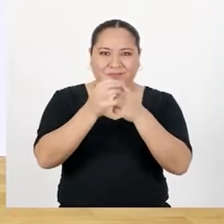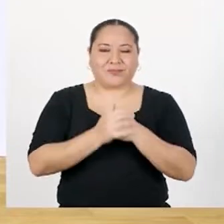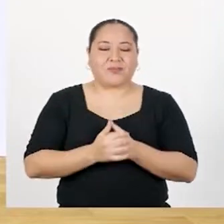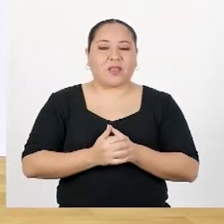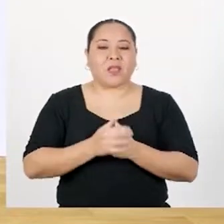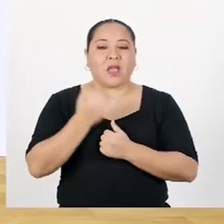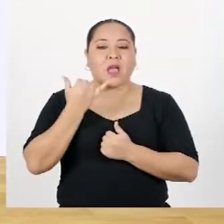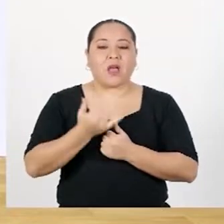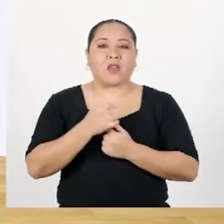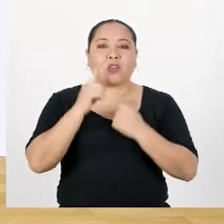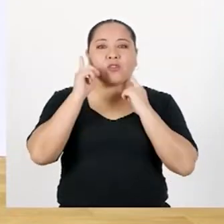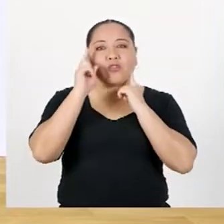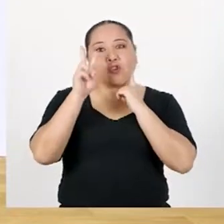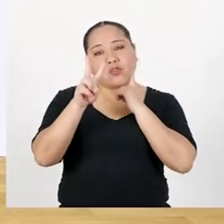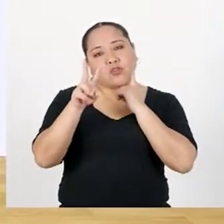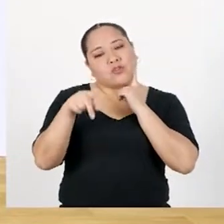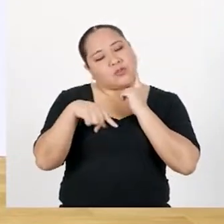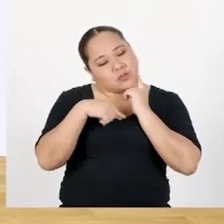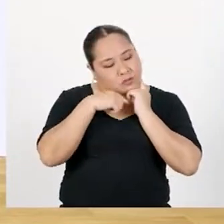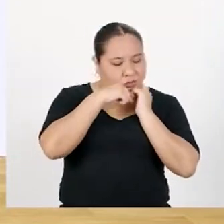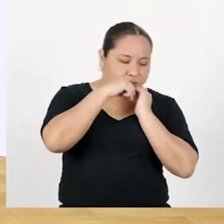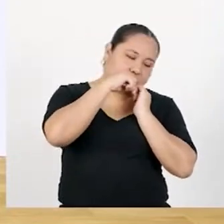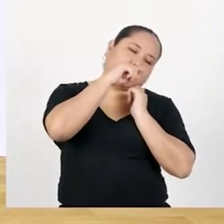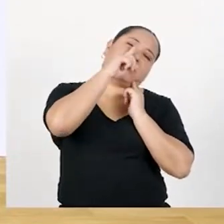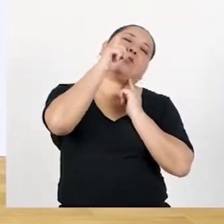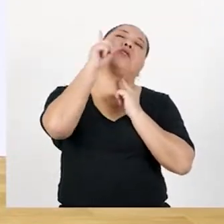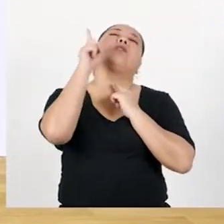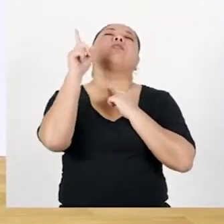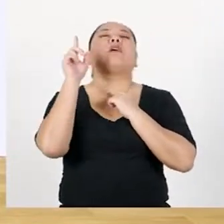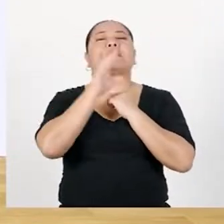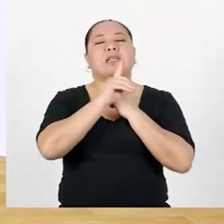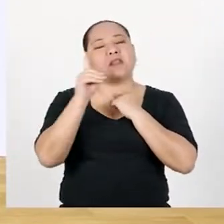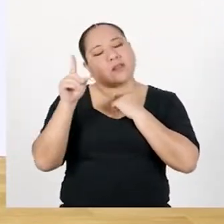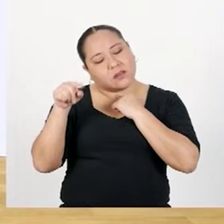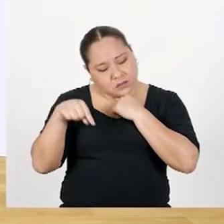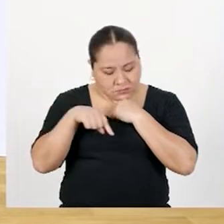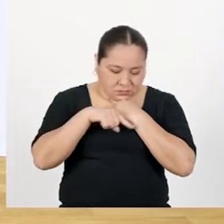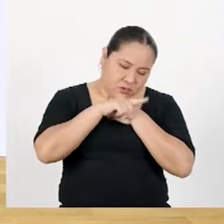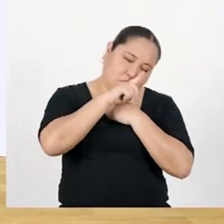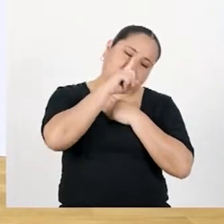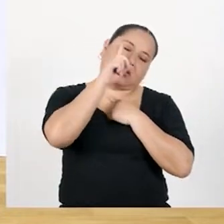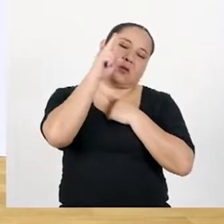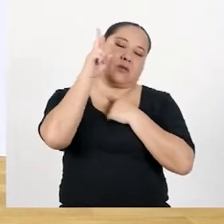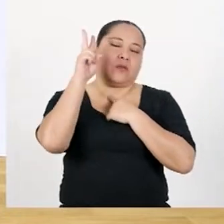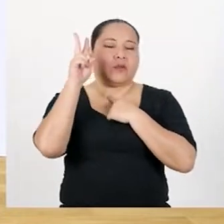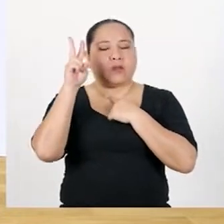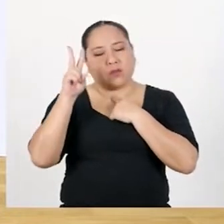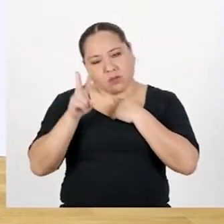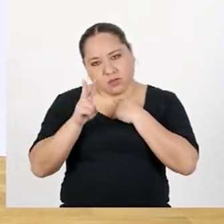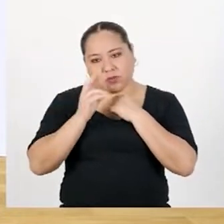es. Vamos a hacer 2 círculos con la cabeza hacia la derecha.